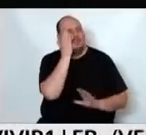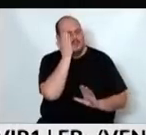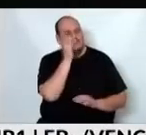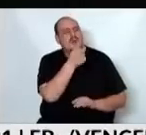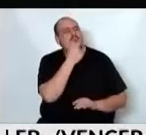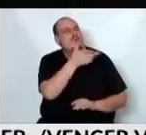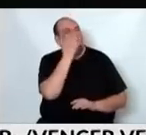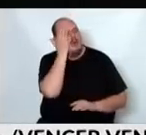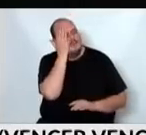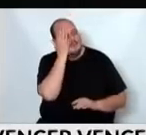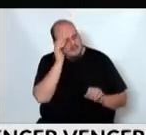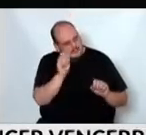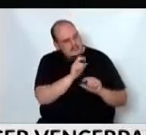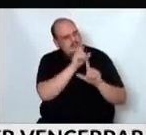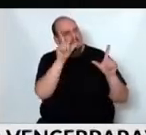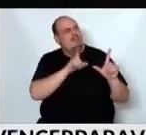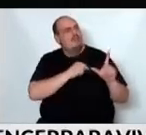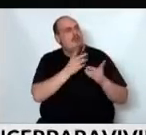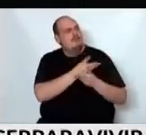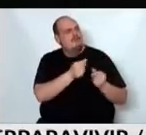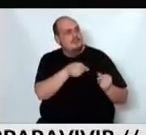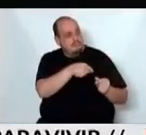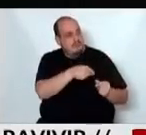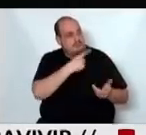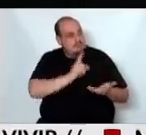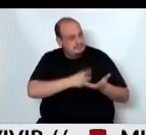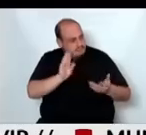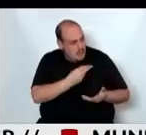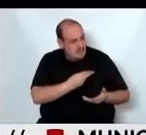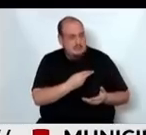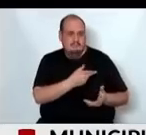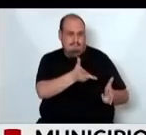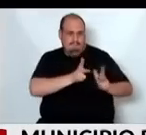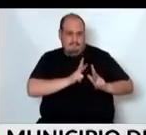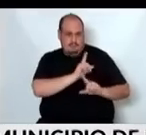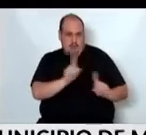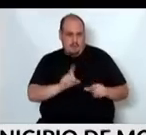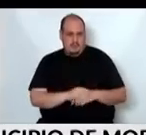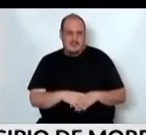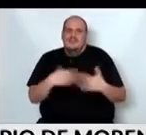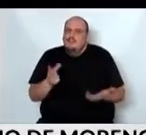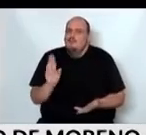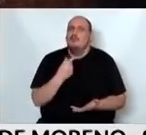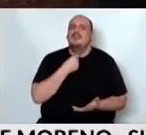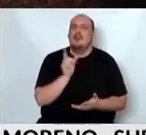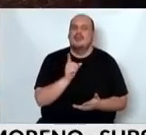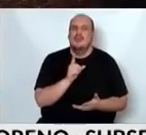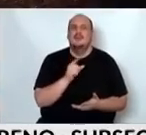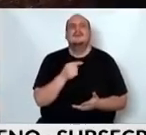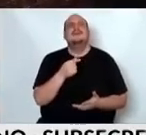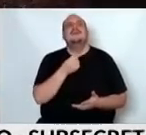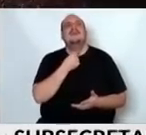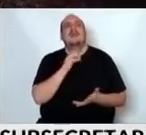vos te despertás no tenés más ese dolor, ¿vos te quitarías la vida? Y me dicen que no. Entonces en realidad no se quieren quitar la vida, quieren dormirse,